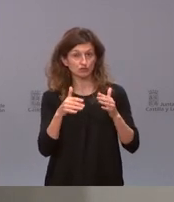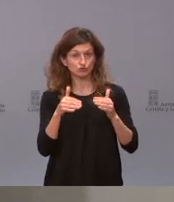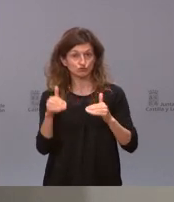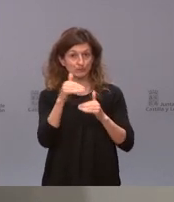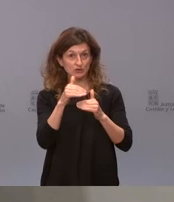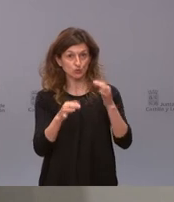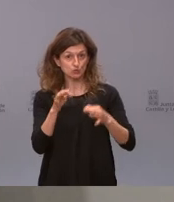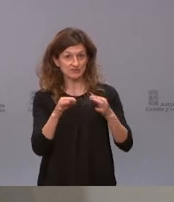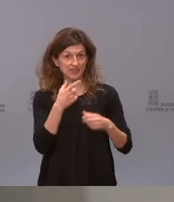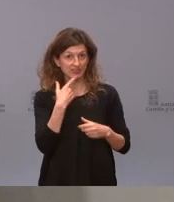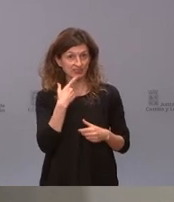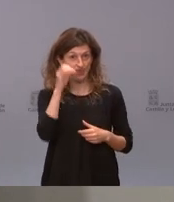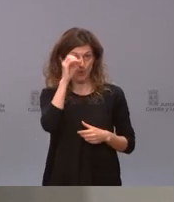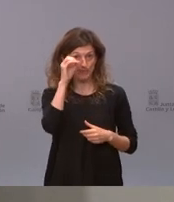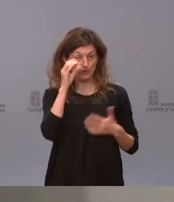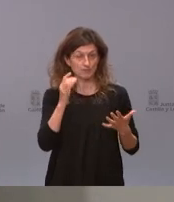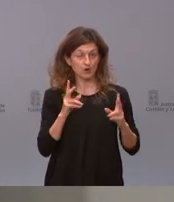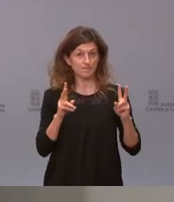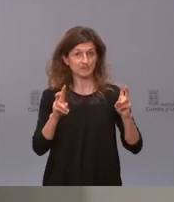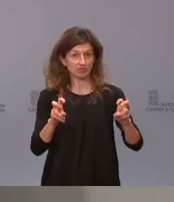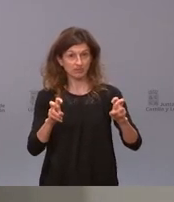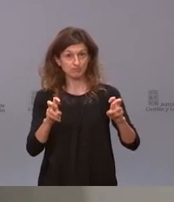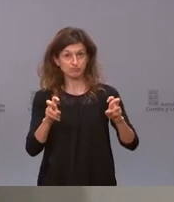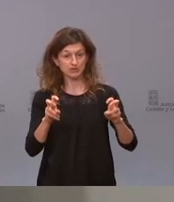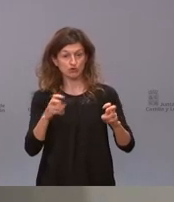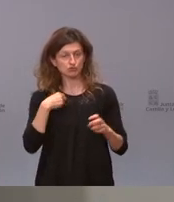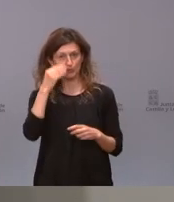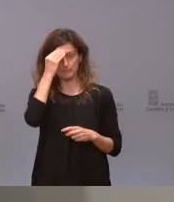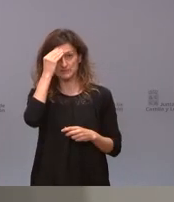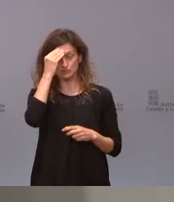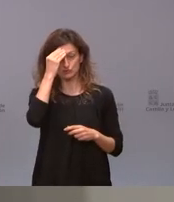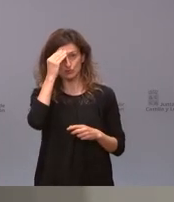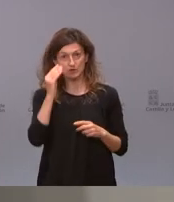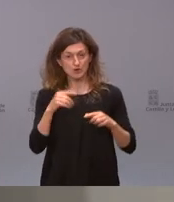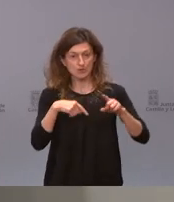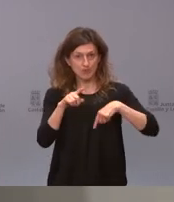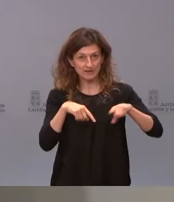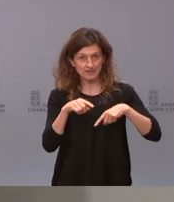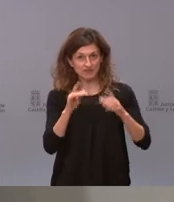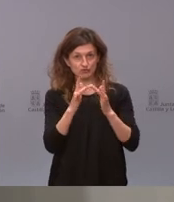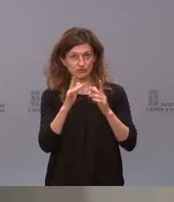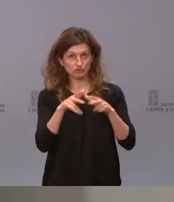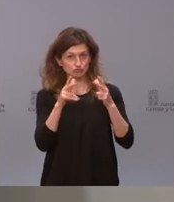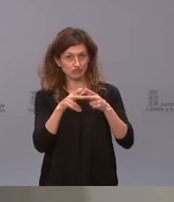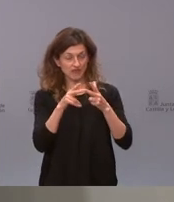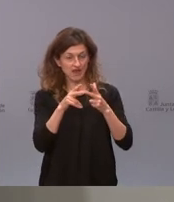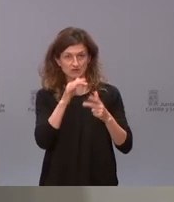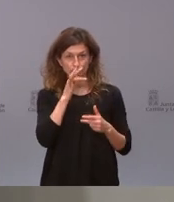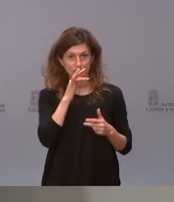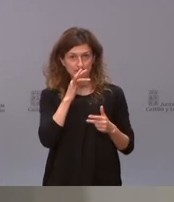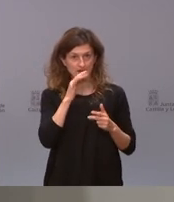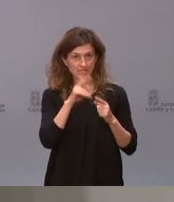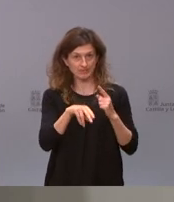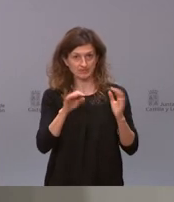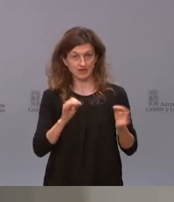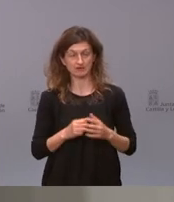justicia pero en principio yo creo que yo sigo pensando que tanto la movilidad como el contacto social estamos en un momento en el que